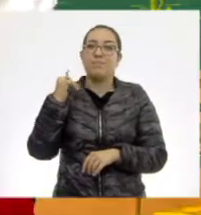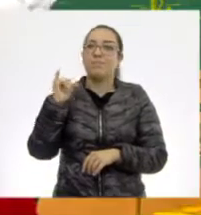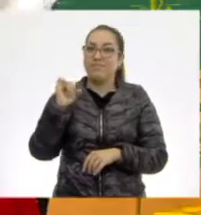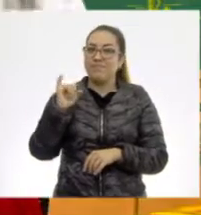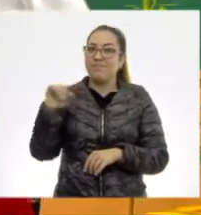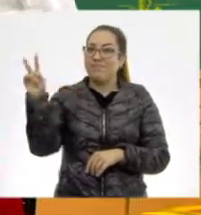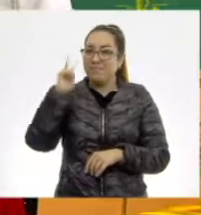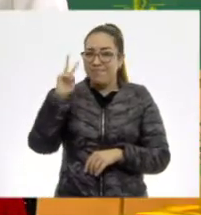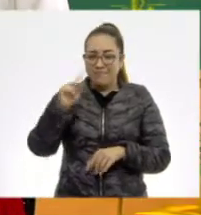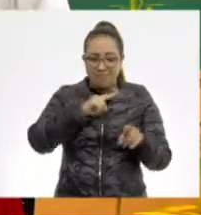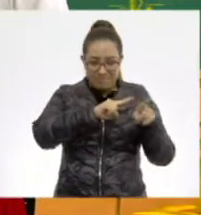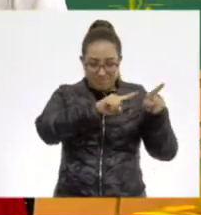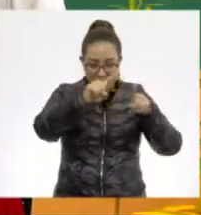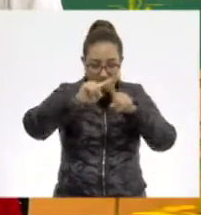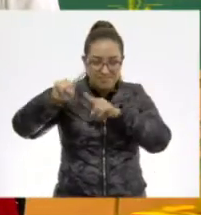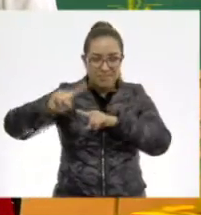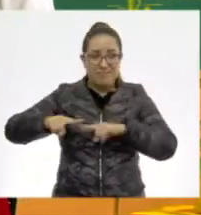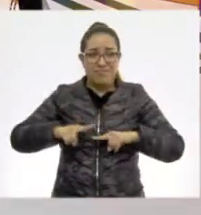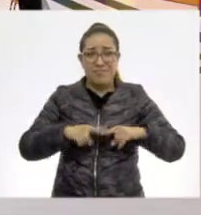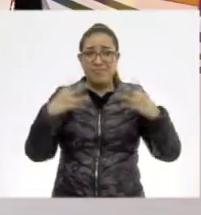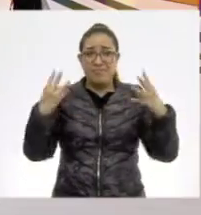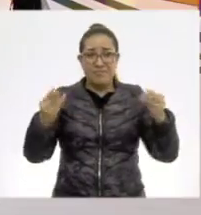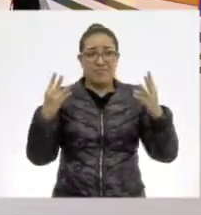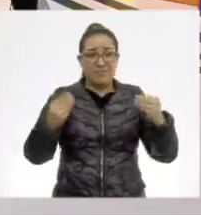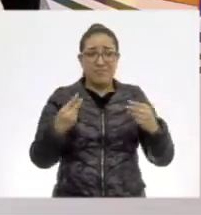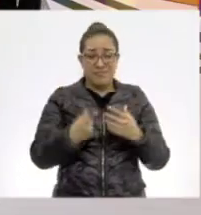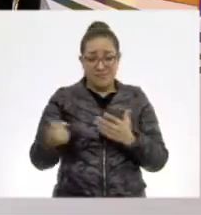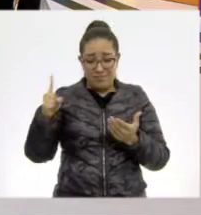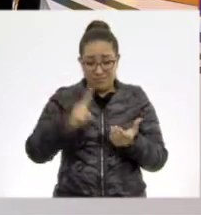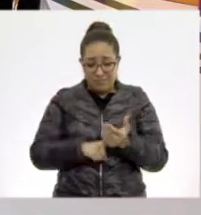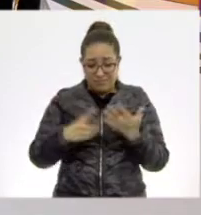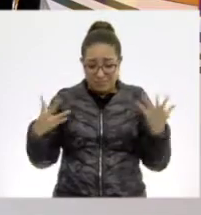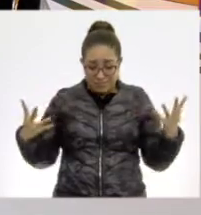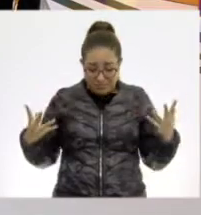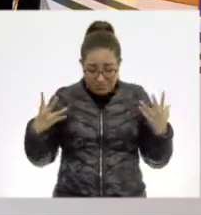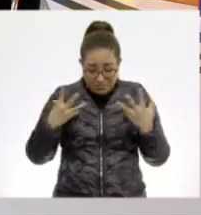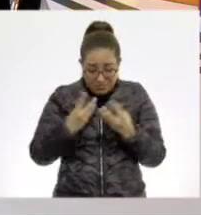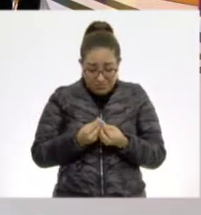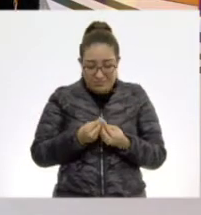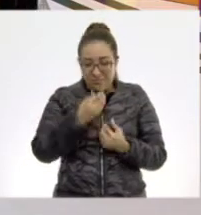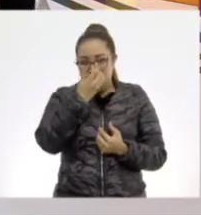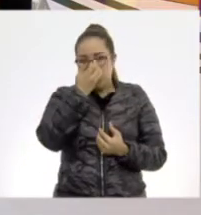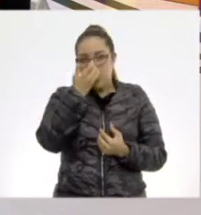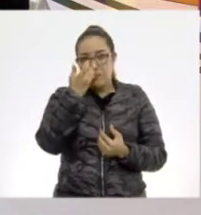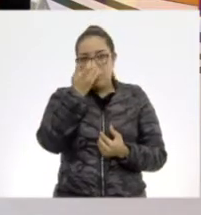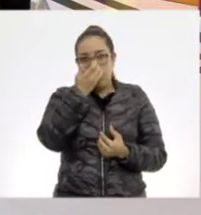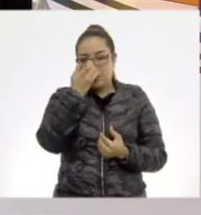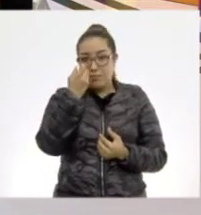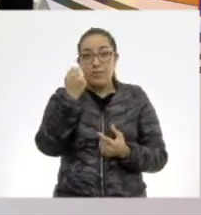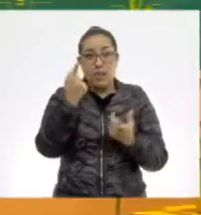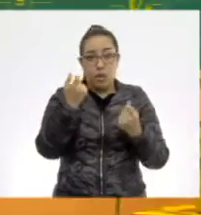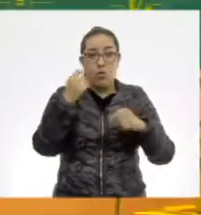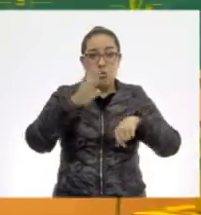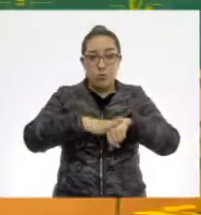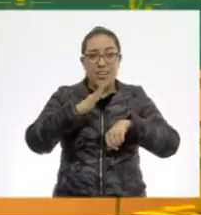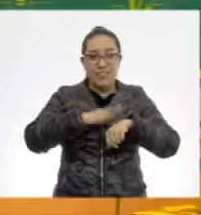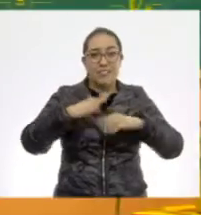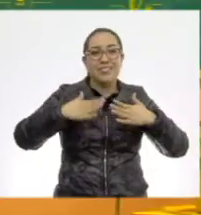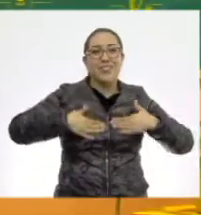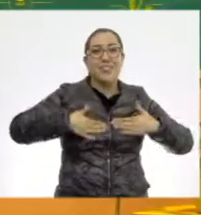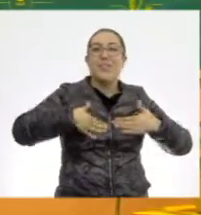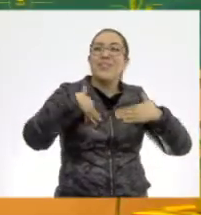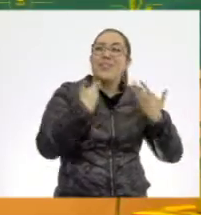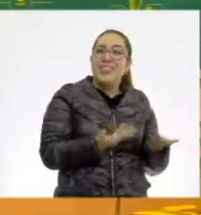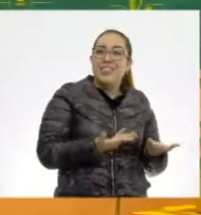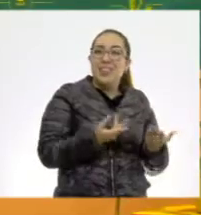viste qué diversidad tenemos? Es dentro cierto. De nuestro espacio personal. Hay con quienes tenemos más confianza y con